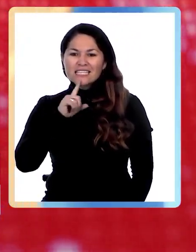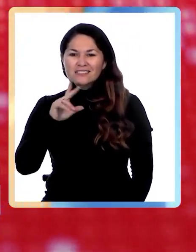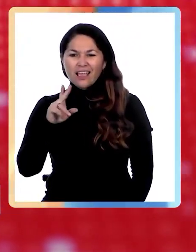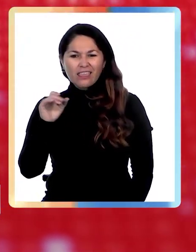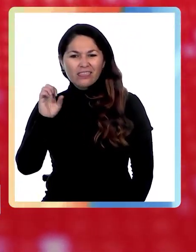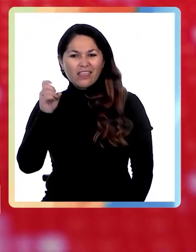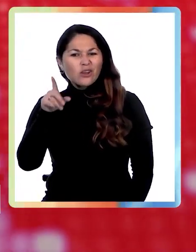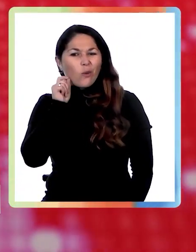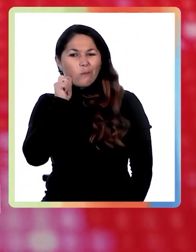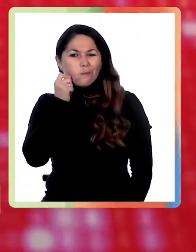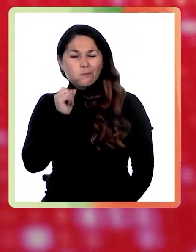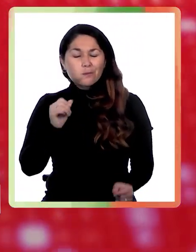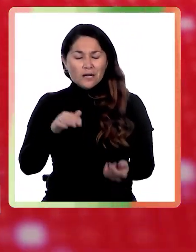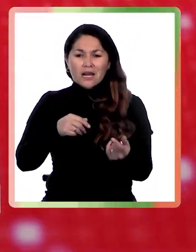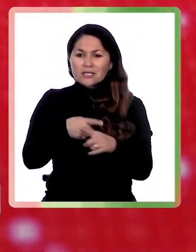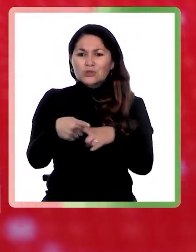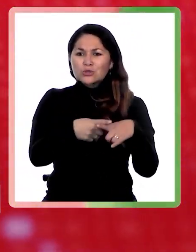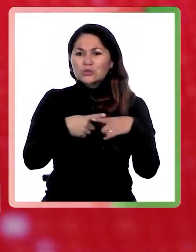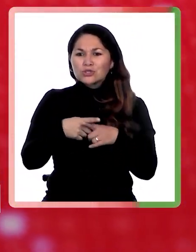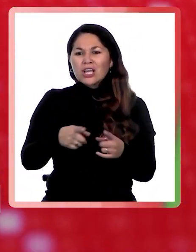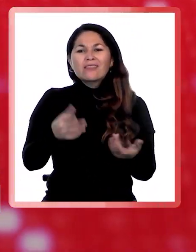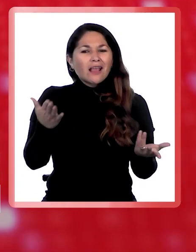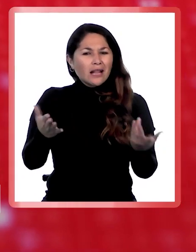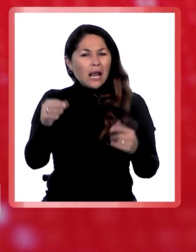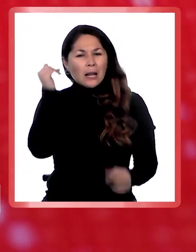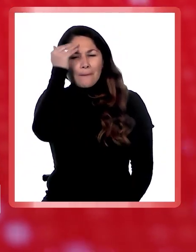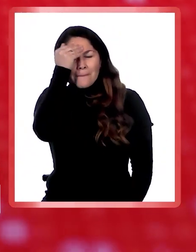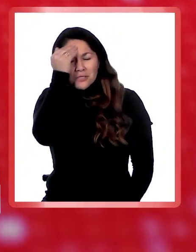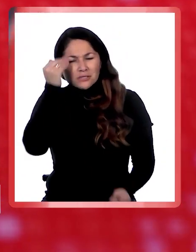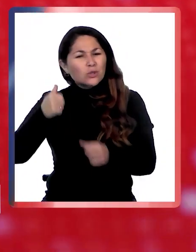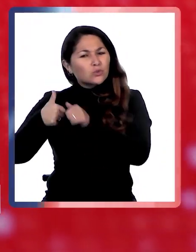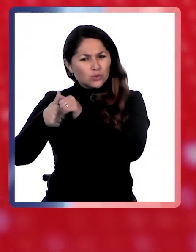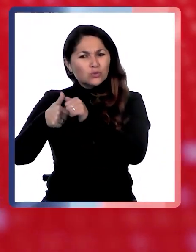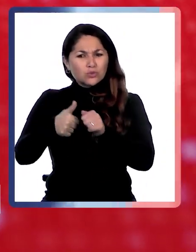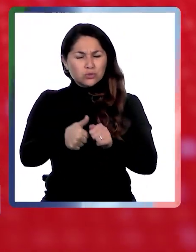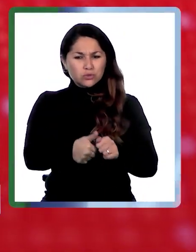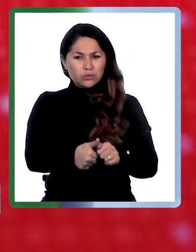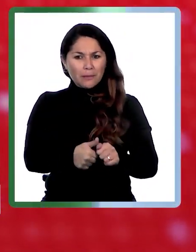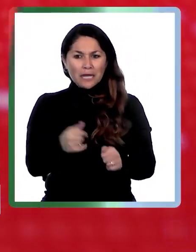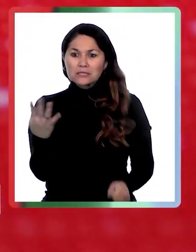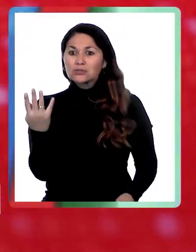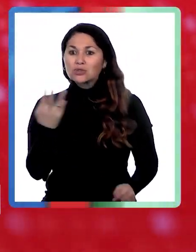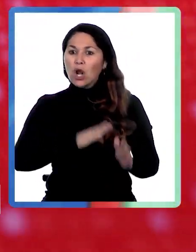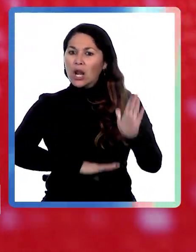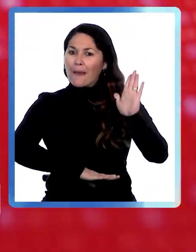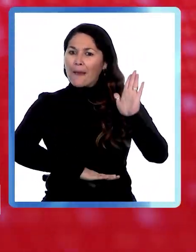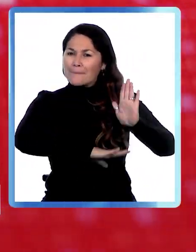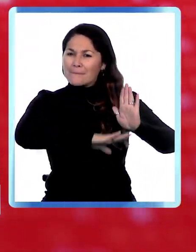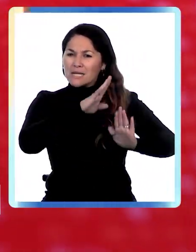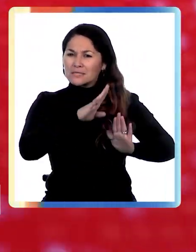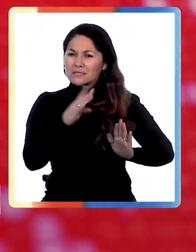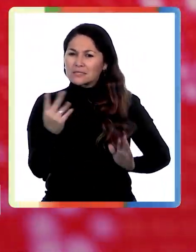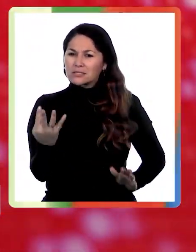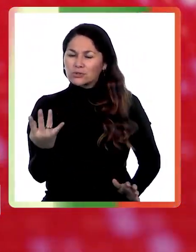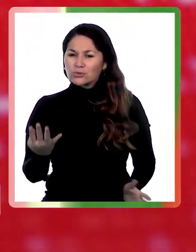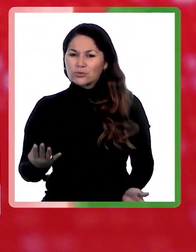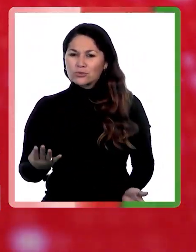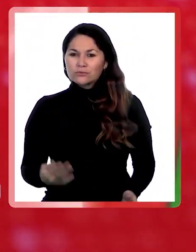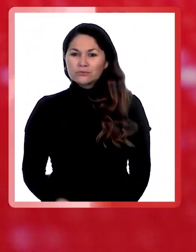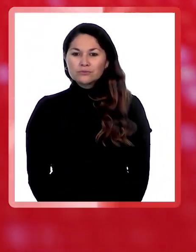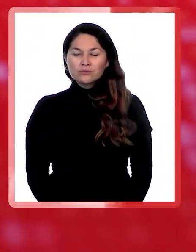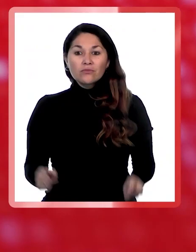frecuentemente discutido en nuestra sociedad y constituye una preocupación constante dada la creciente cifra de estos animales y los